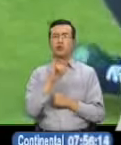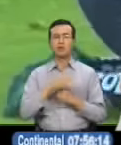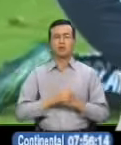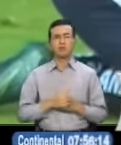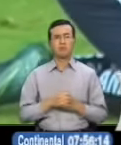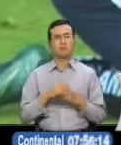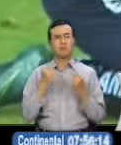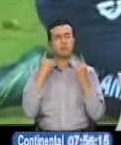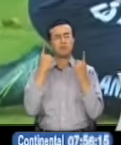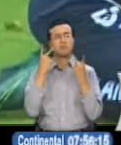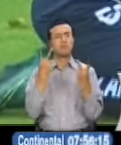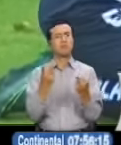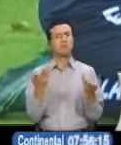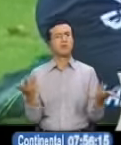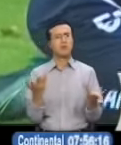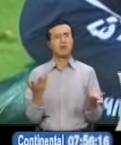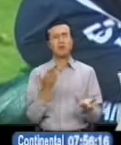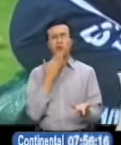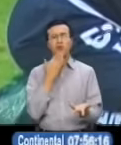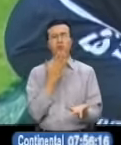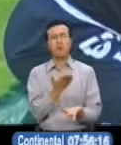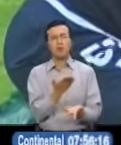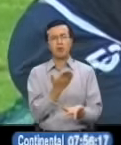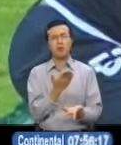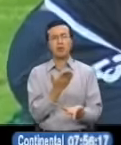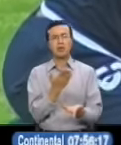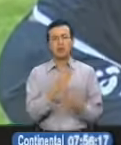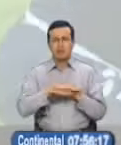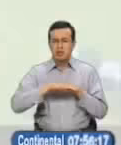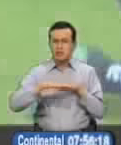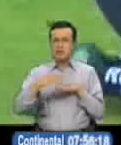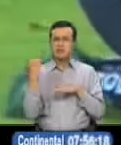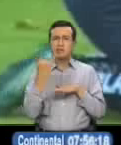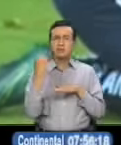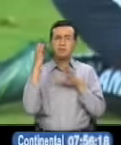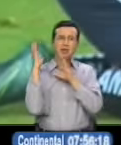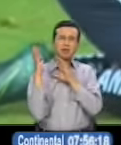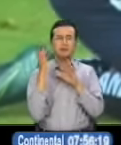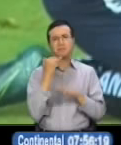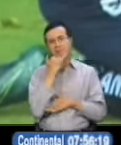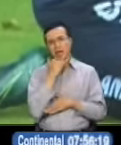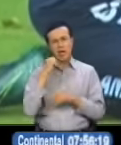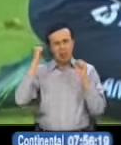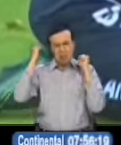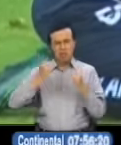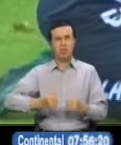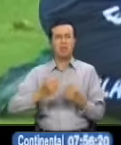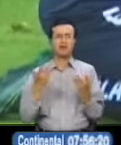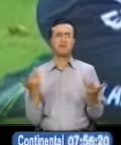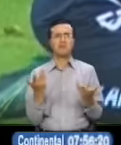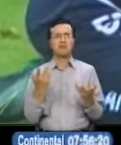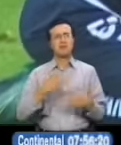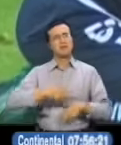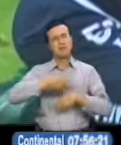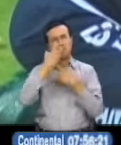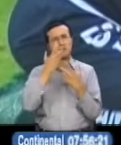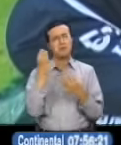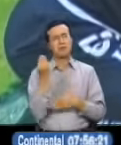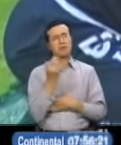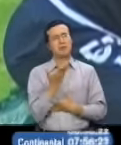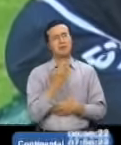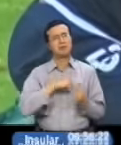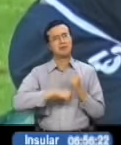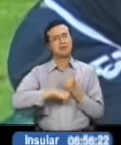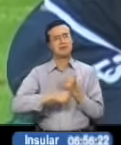lo que llamó la atención es la forma en la que el césped del Atahualpa pagó las consecuencias de la rabia del joven